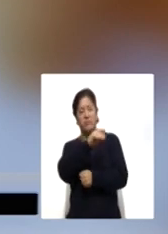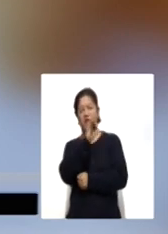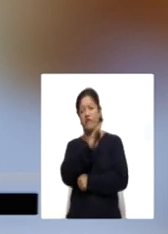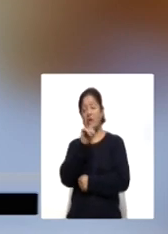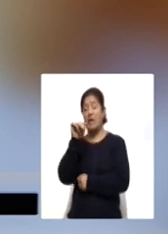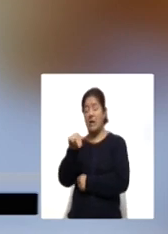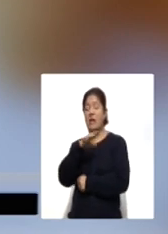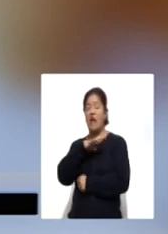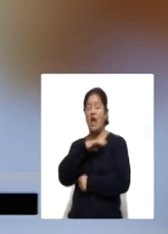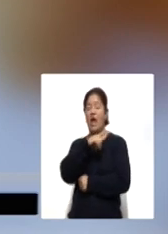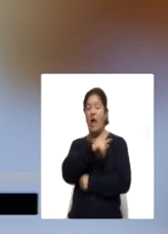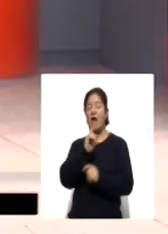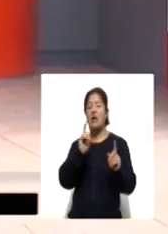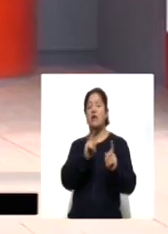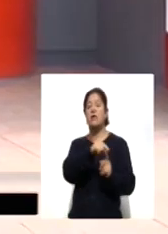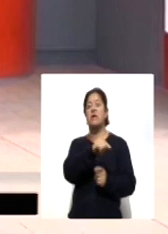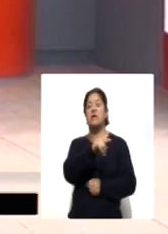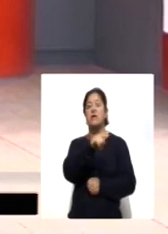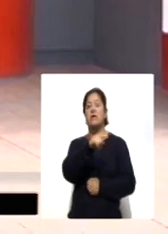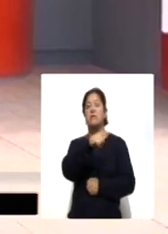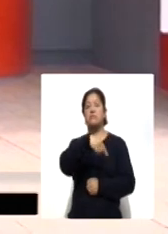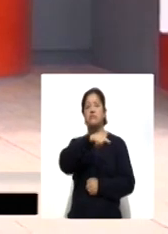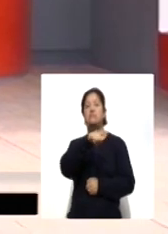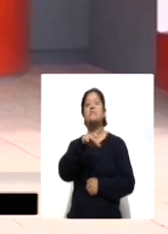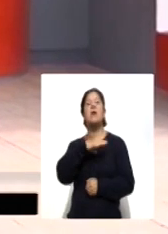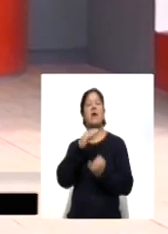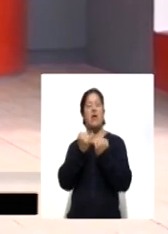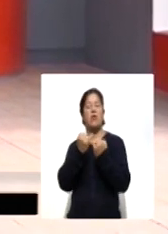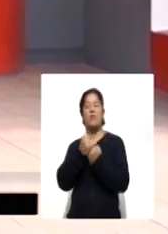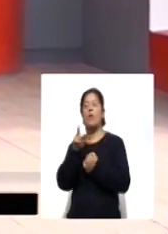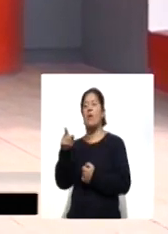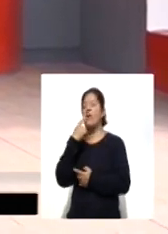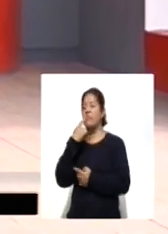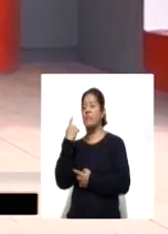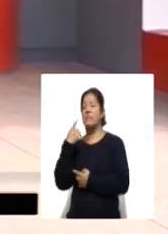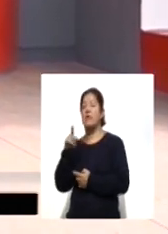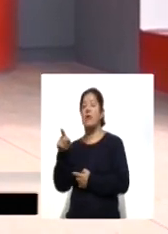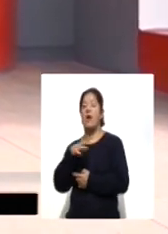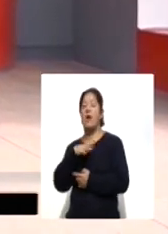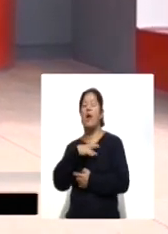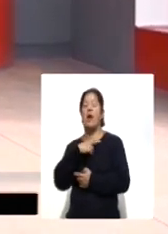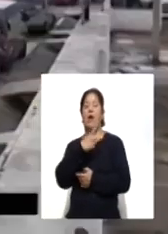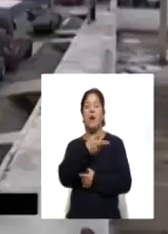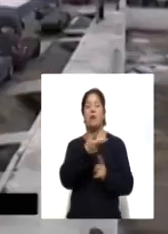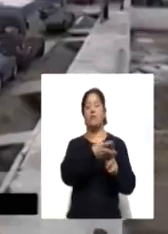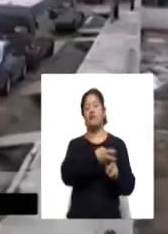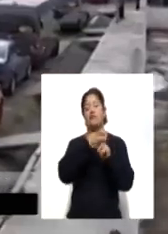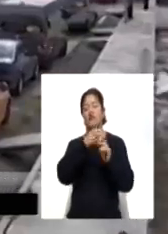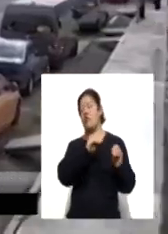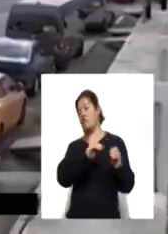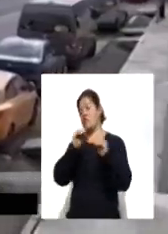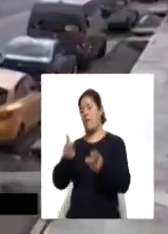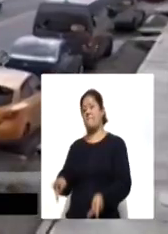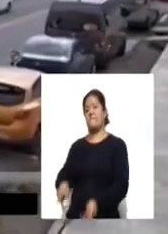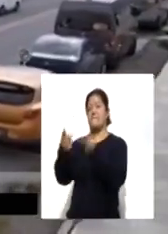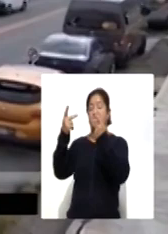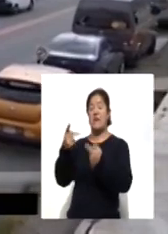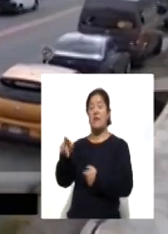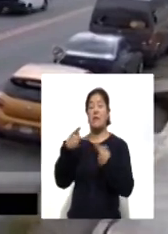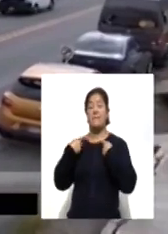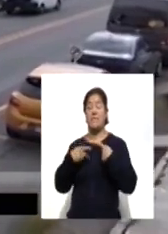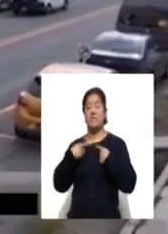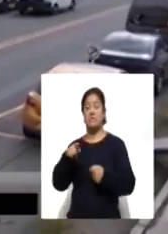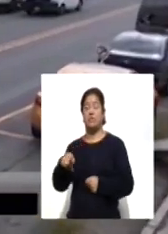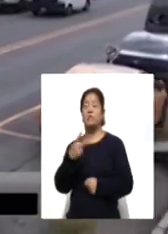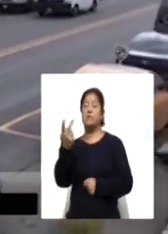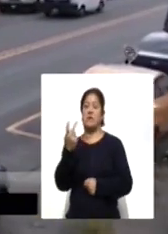se encontraba relacionado dentro de una causa judicial emitida por el delito de trata de personas, por lo que a través de un oficio de colaboración,